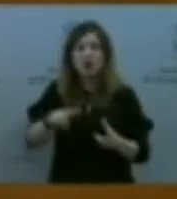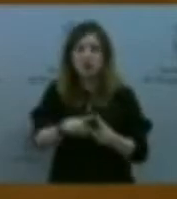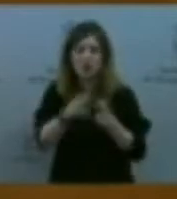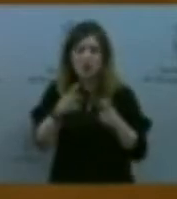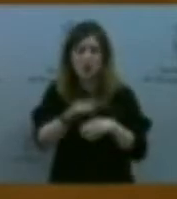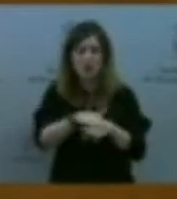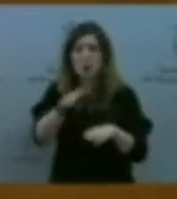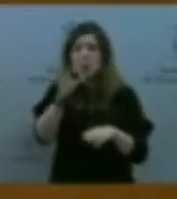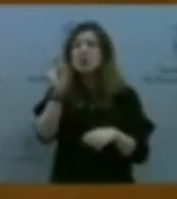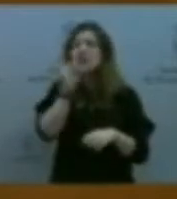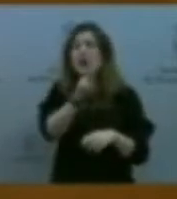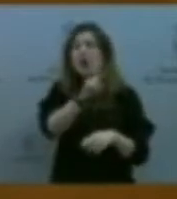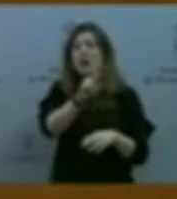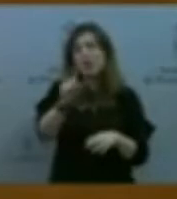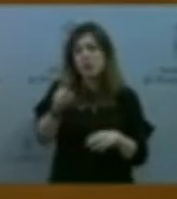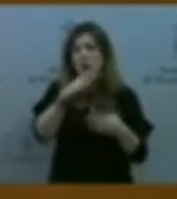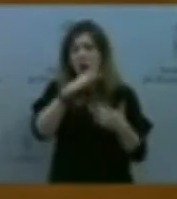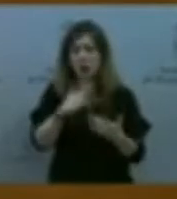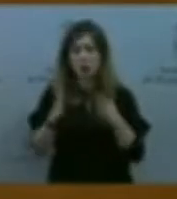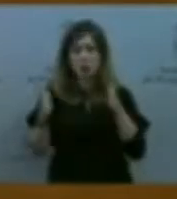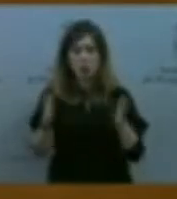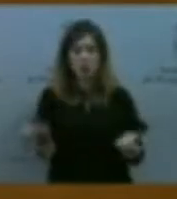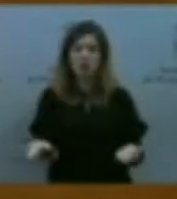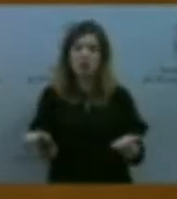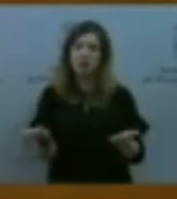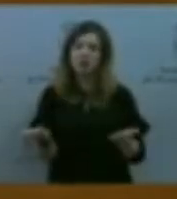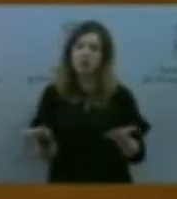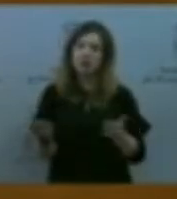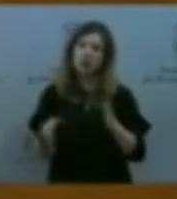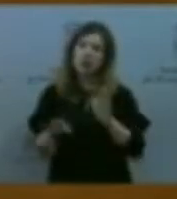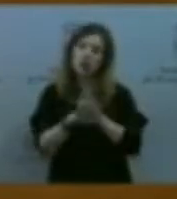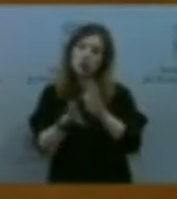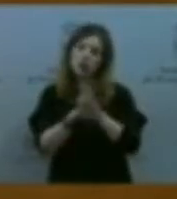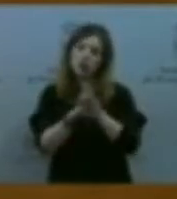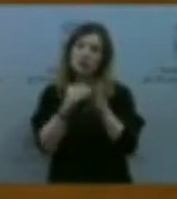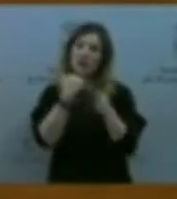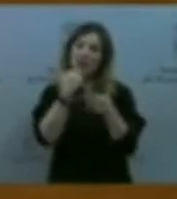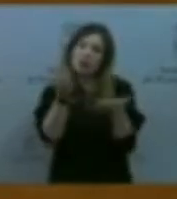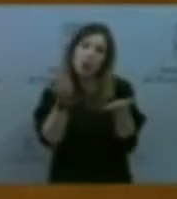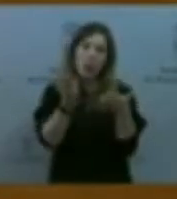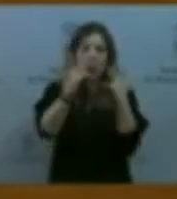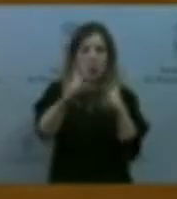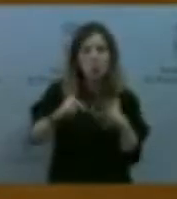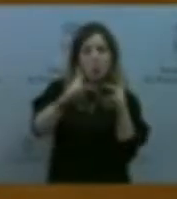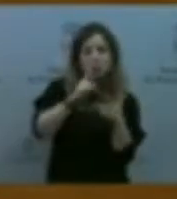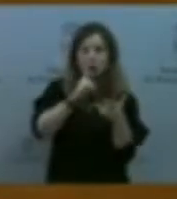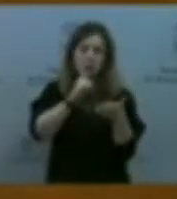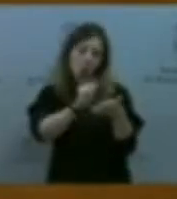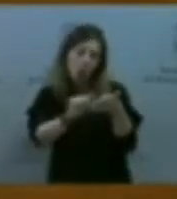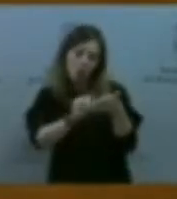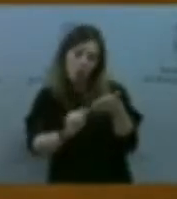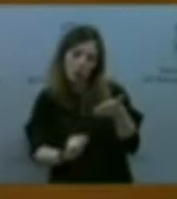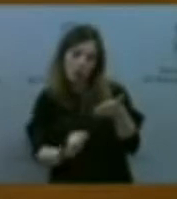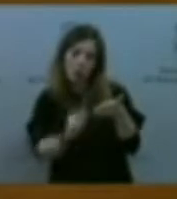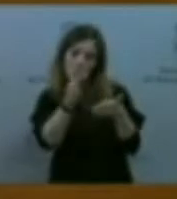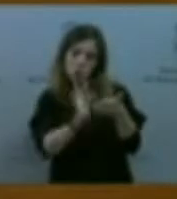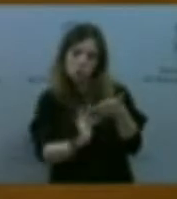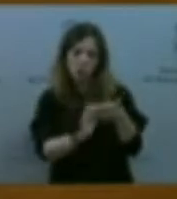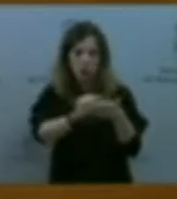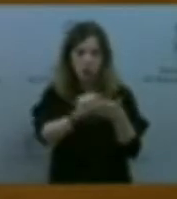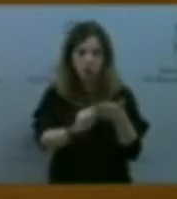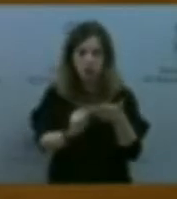llevando el cómputo casi con manguitos, si ustedes me permiten la expresión coloquial. Por esa razón, el Pleno de